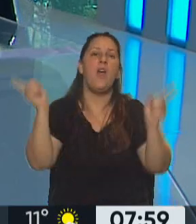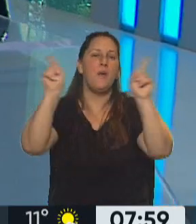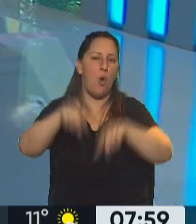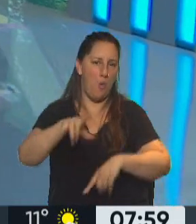mundo